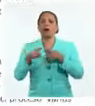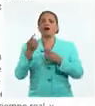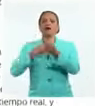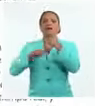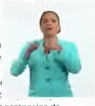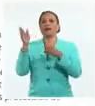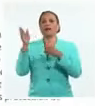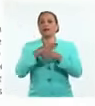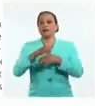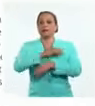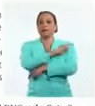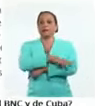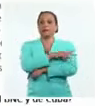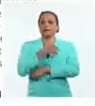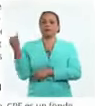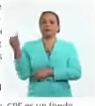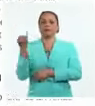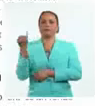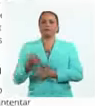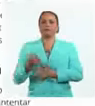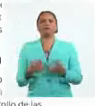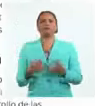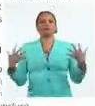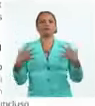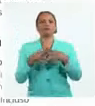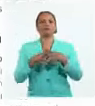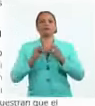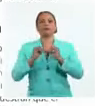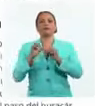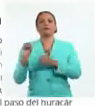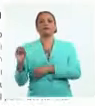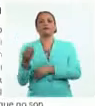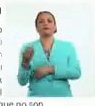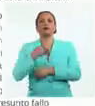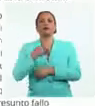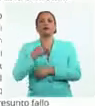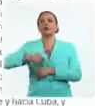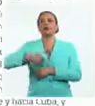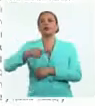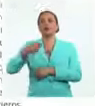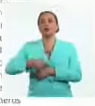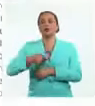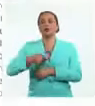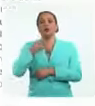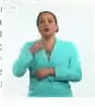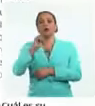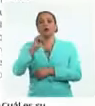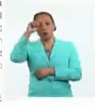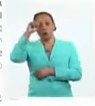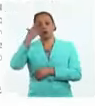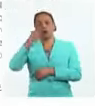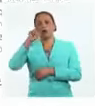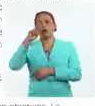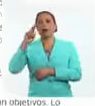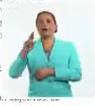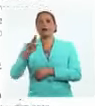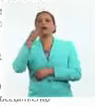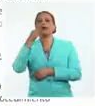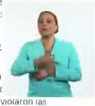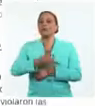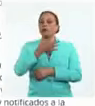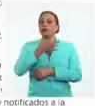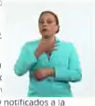financieros internacionales. En relación con las noticias falsas sobre el juicio, Óscar Silvera Martínez aseguró que se ha